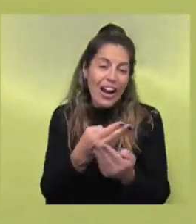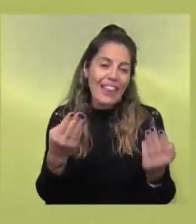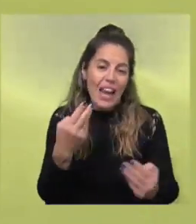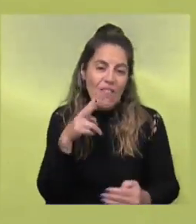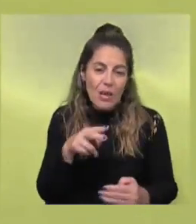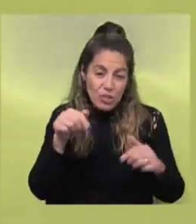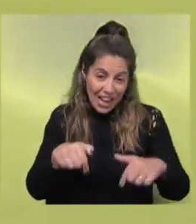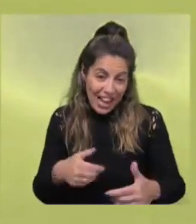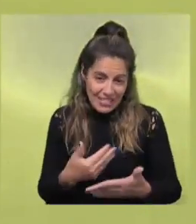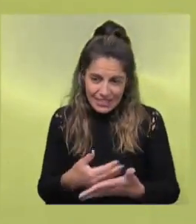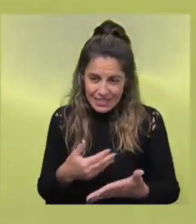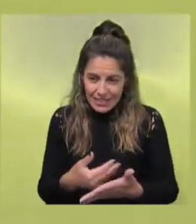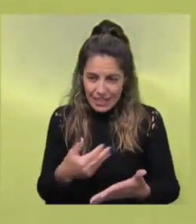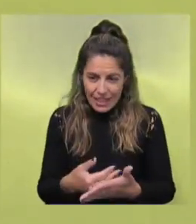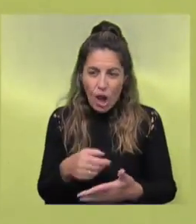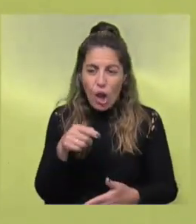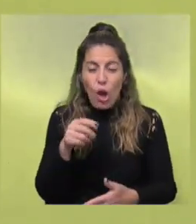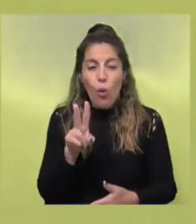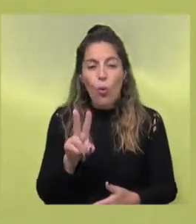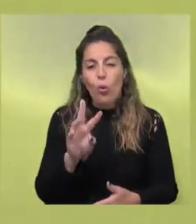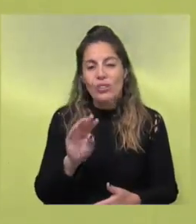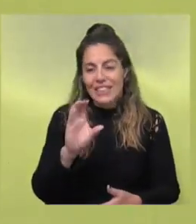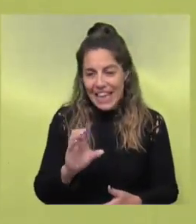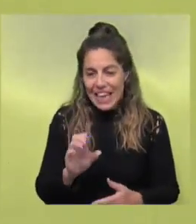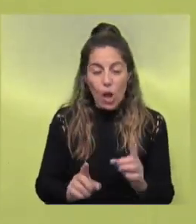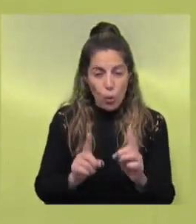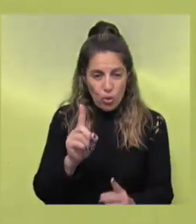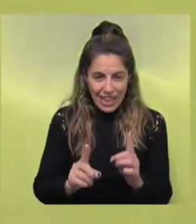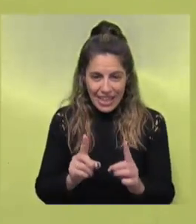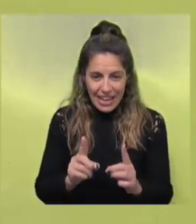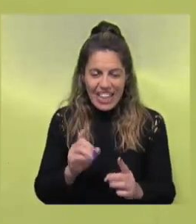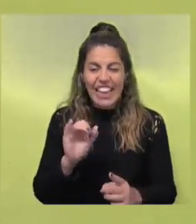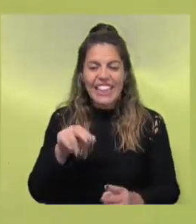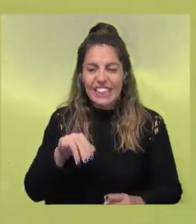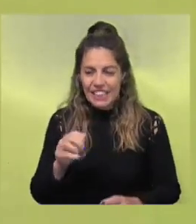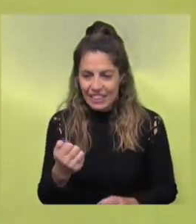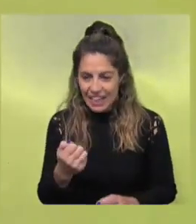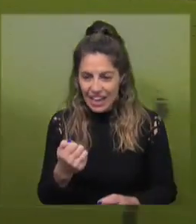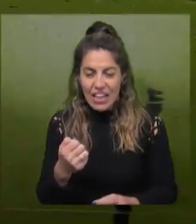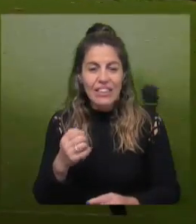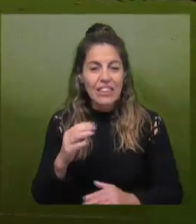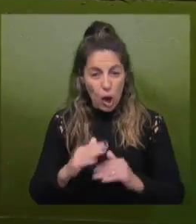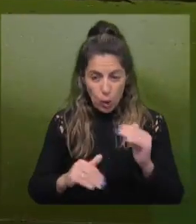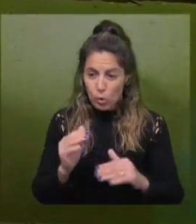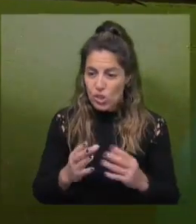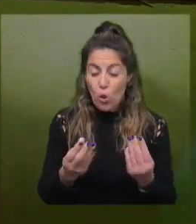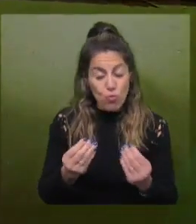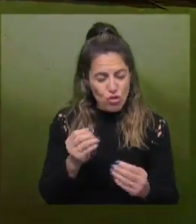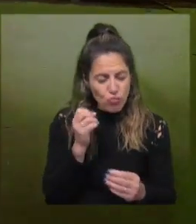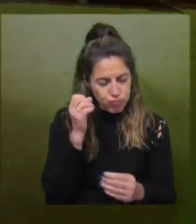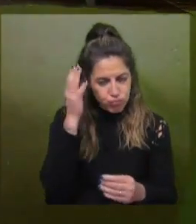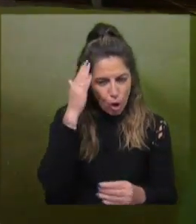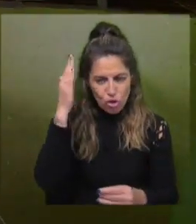lo que tenemos acá cerca. Y bueno, UTEC y la UDELAR y el INIA también están construyendo muchísimo conocimiento